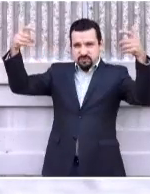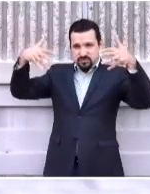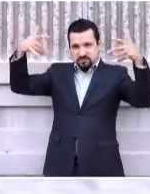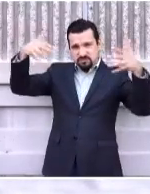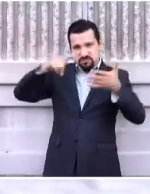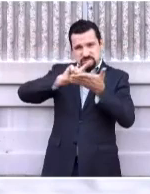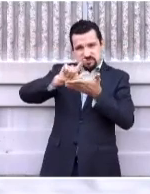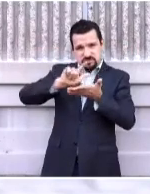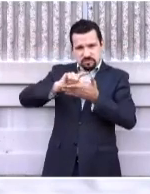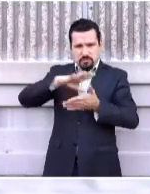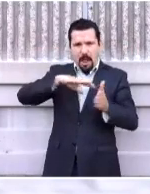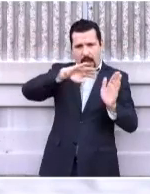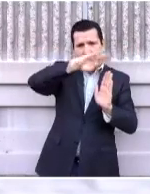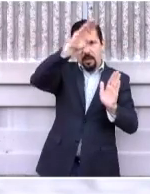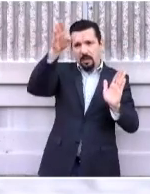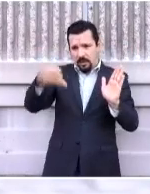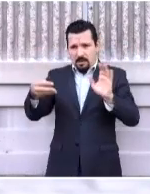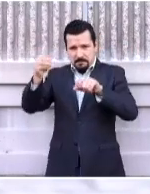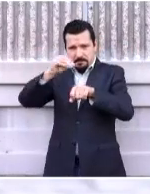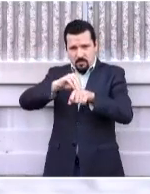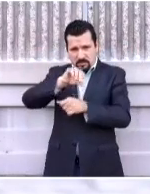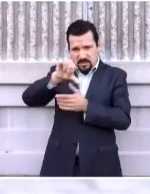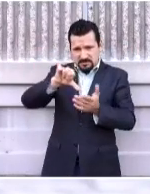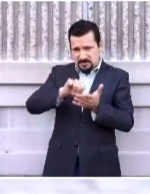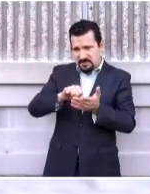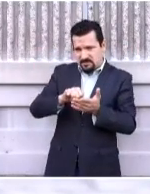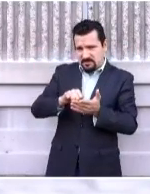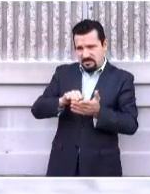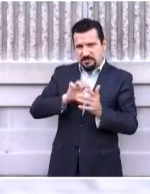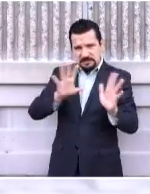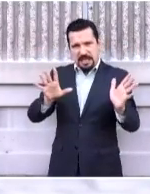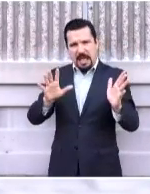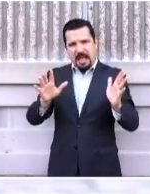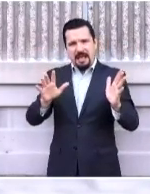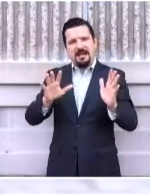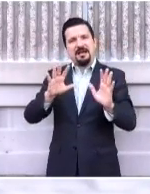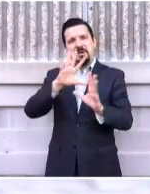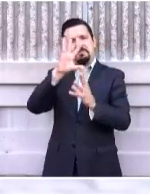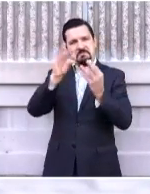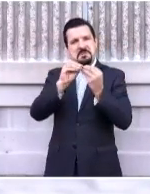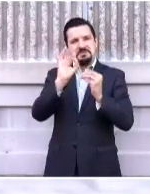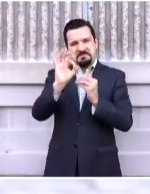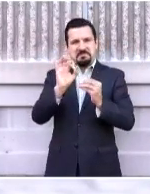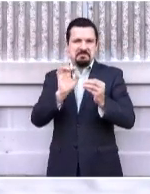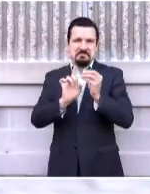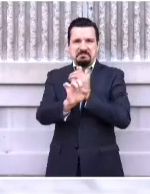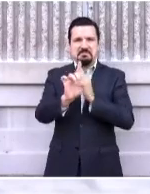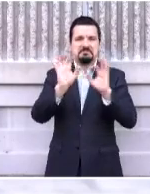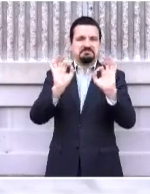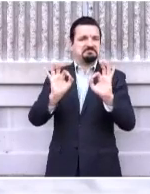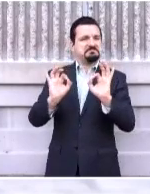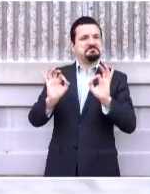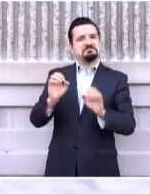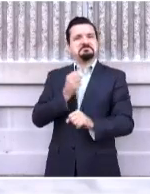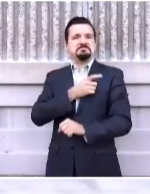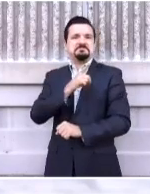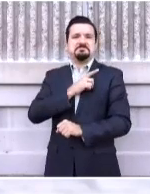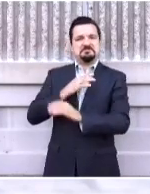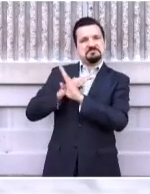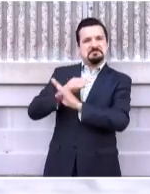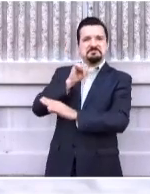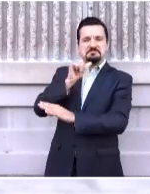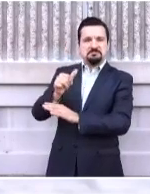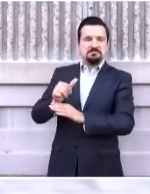a que revise evidencia científica, no solamente sitios anecdóticos de redes sociales,